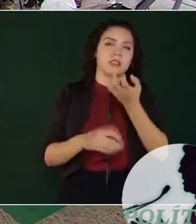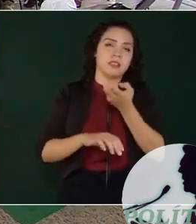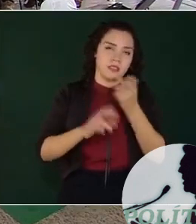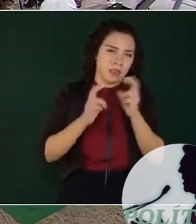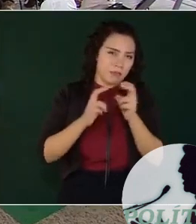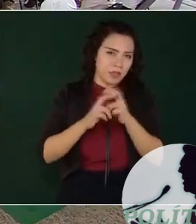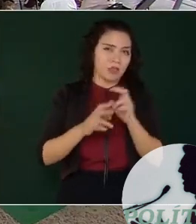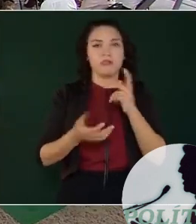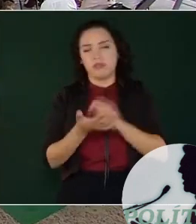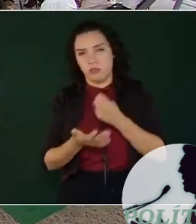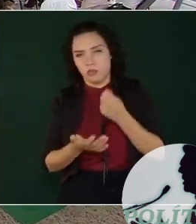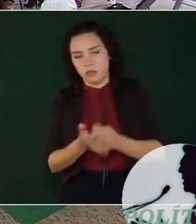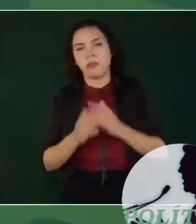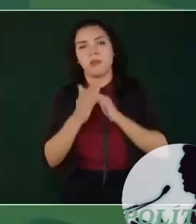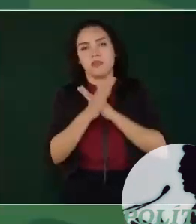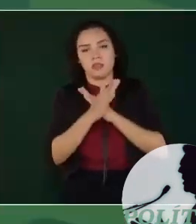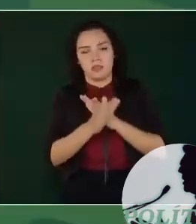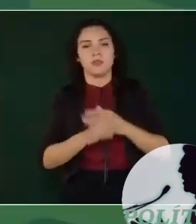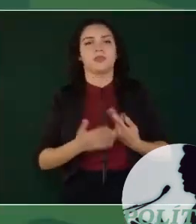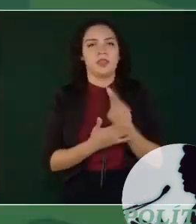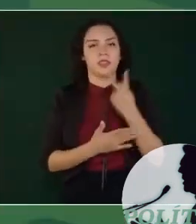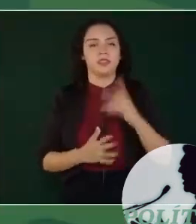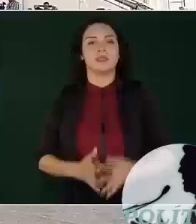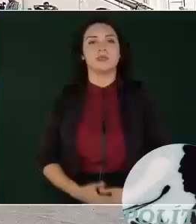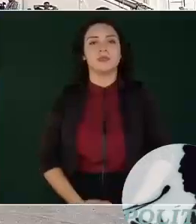y protección ecológica, como bien señalas. ¿Va a estar atrás del